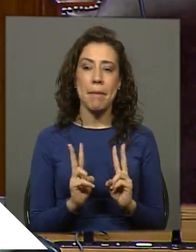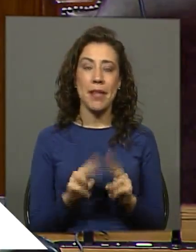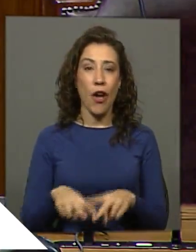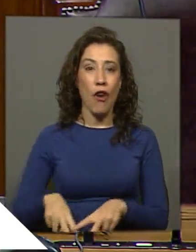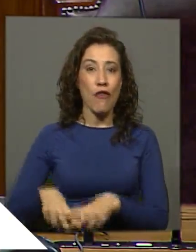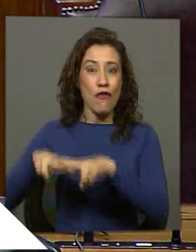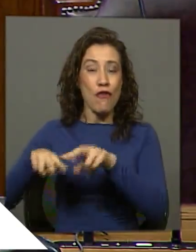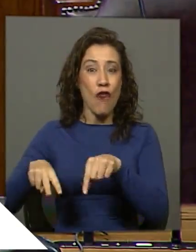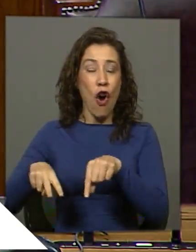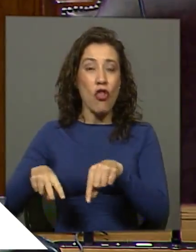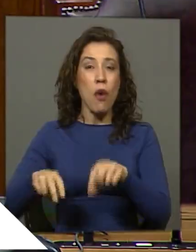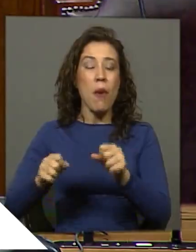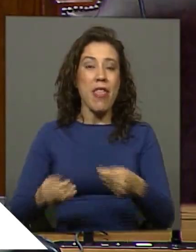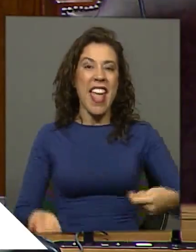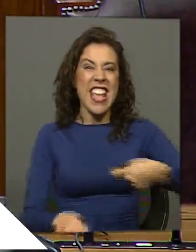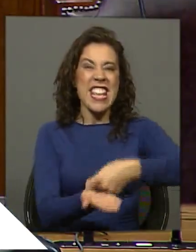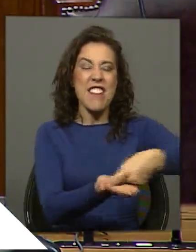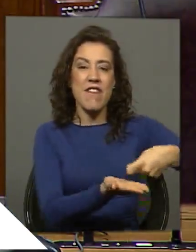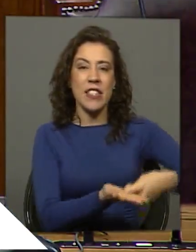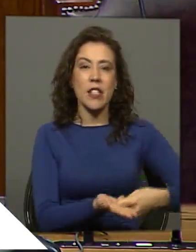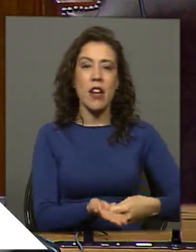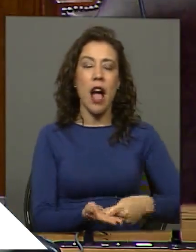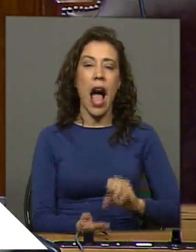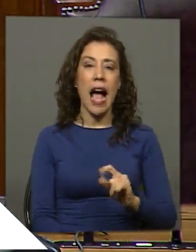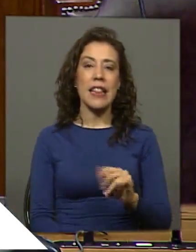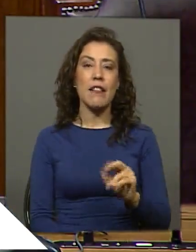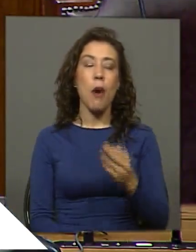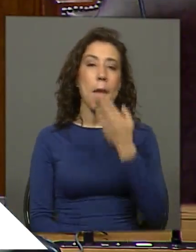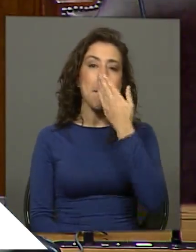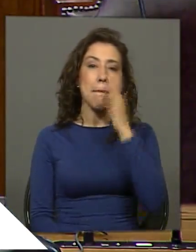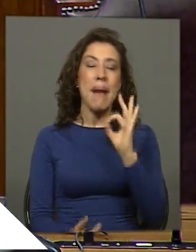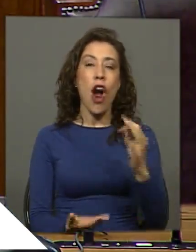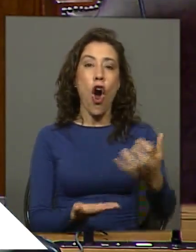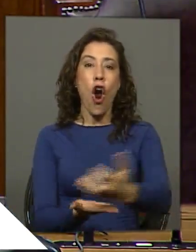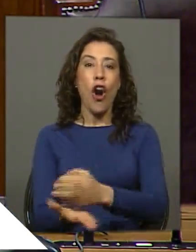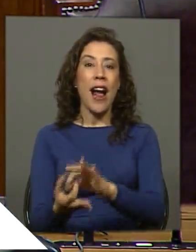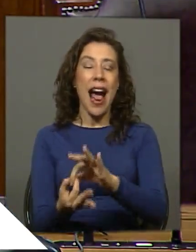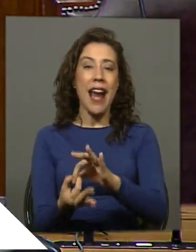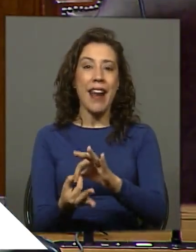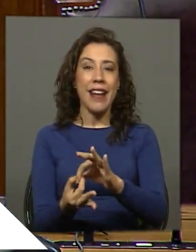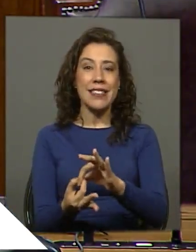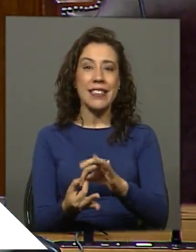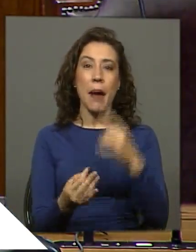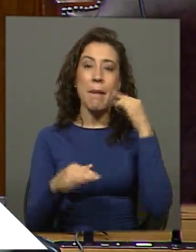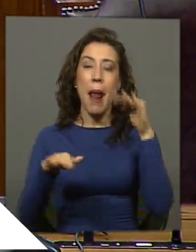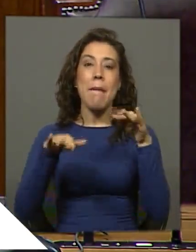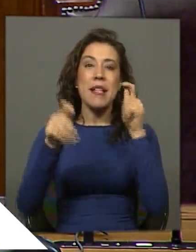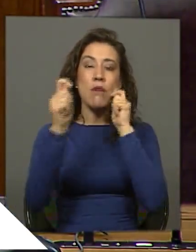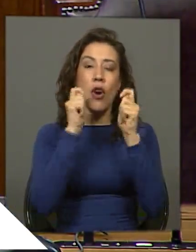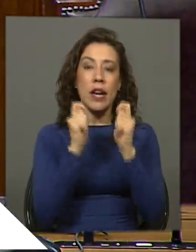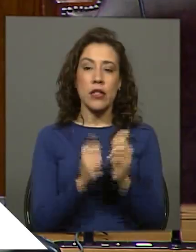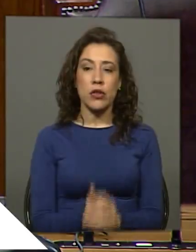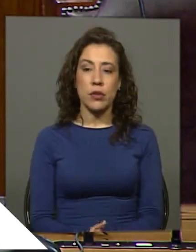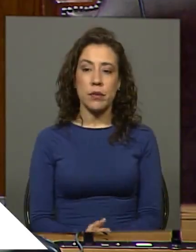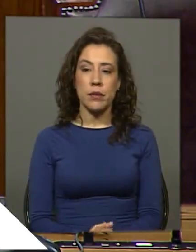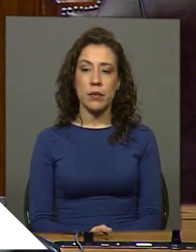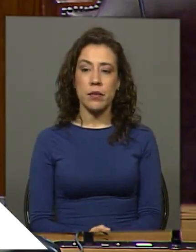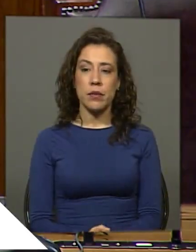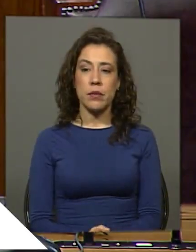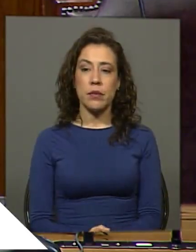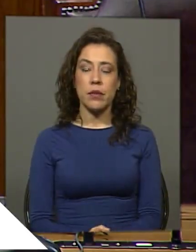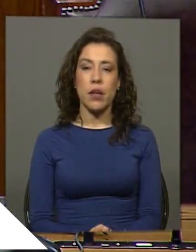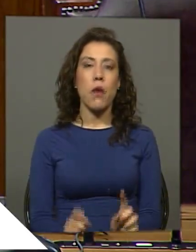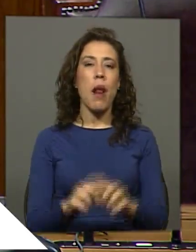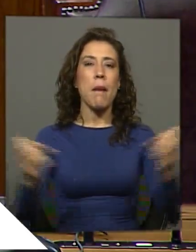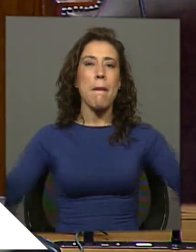fondos invertir en activos que tienen un mejor retorno para un mismo riesgo y cuál es la